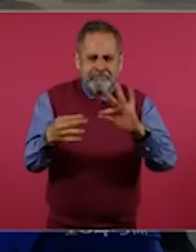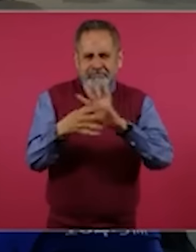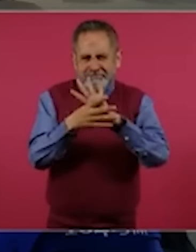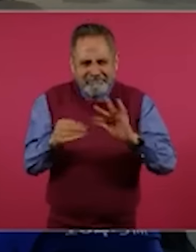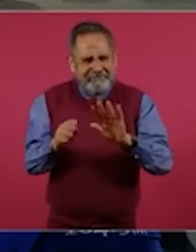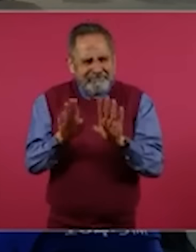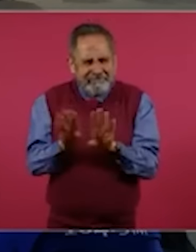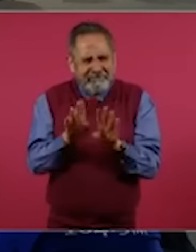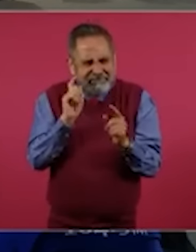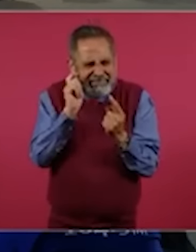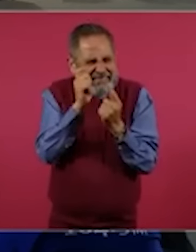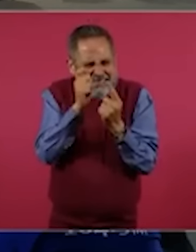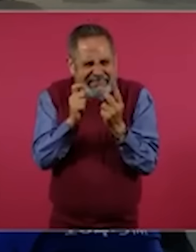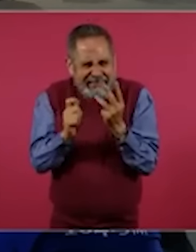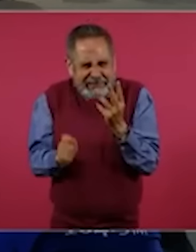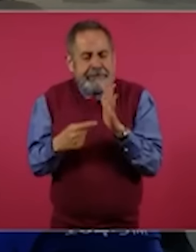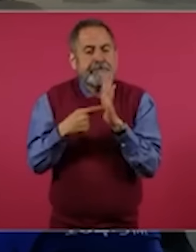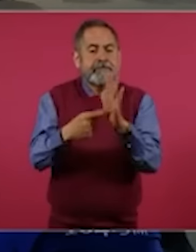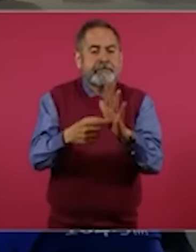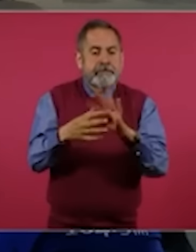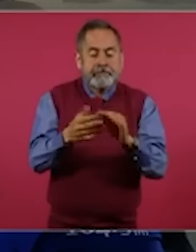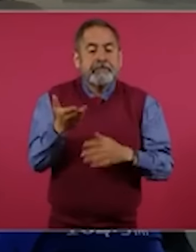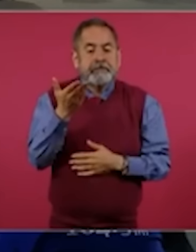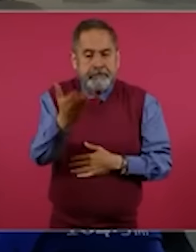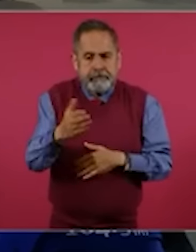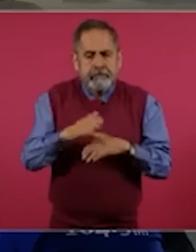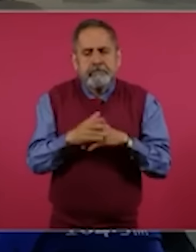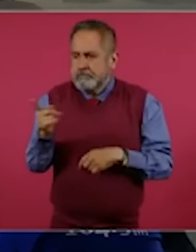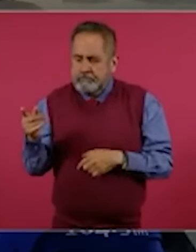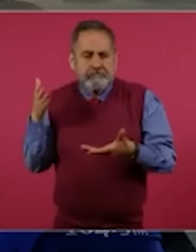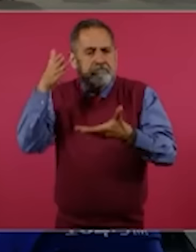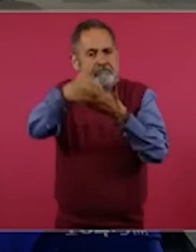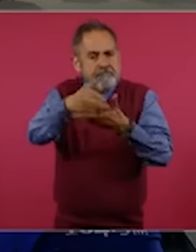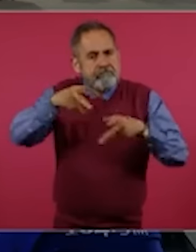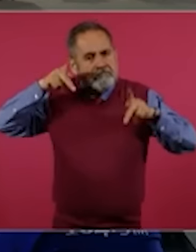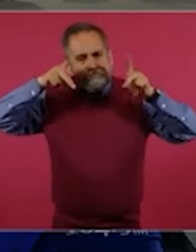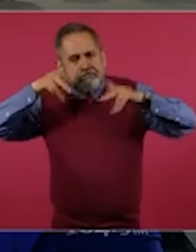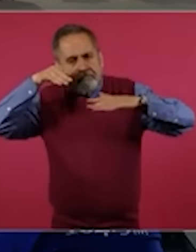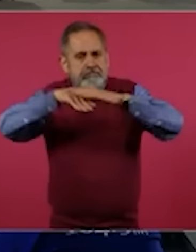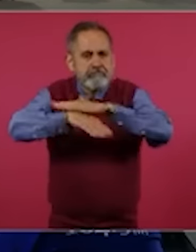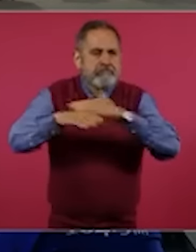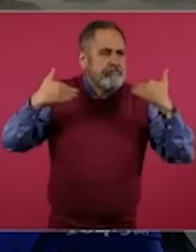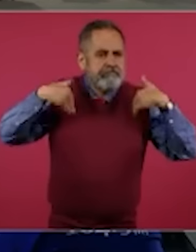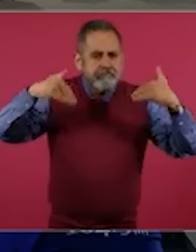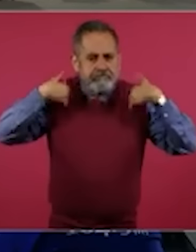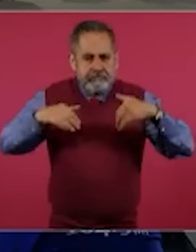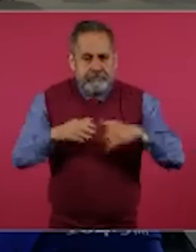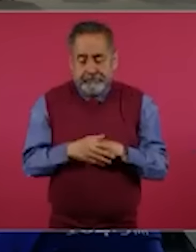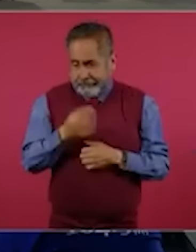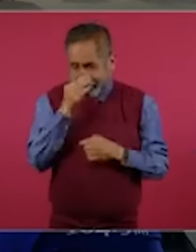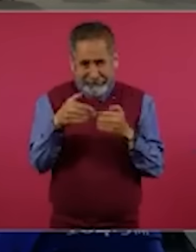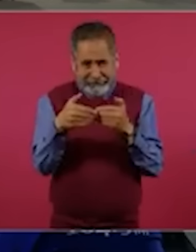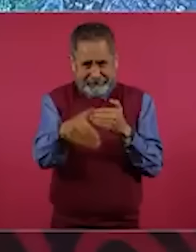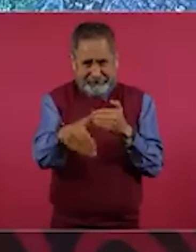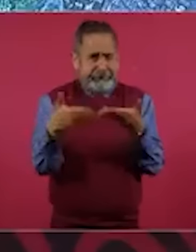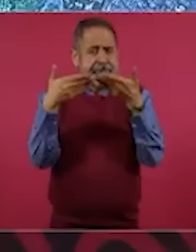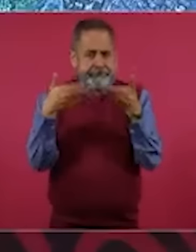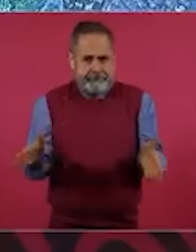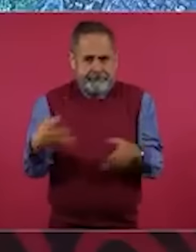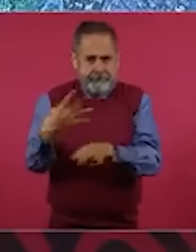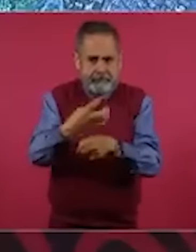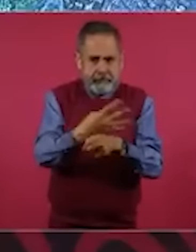explica mucho, pero sobre todo pedirles que vayan y lo recorran. Estamos por abrir la cuarta sección,